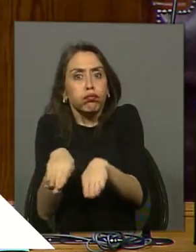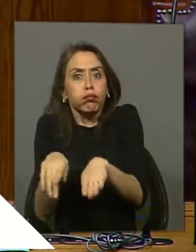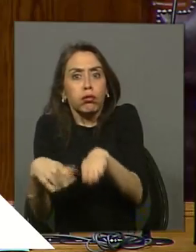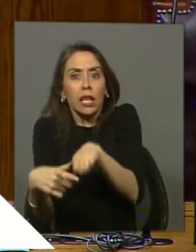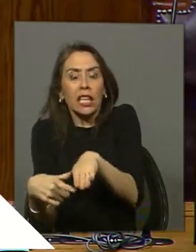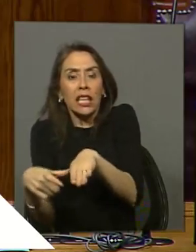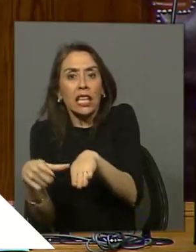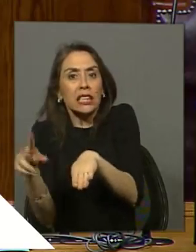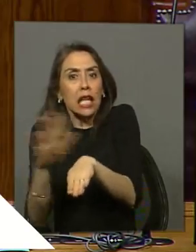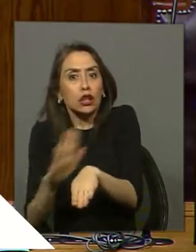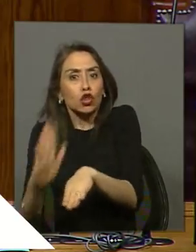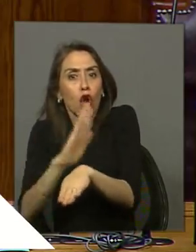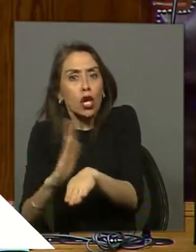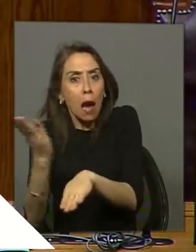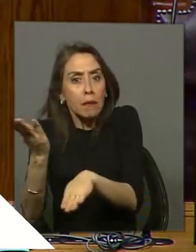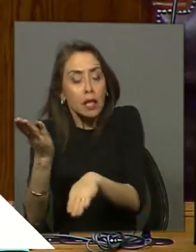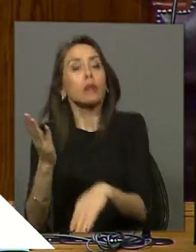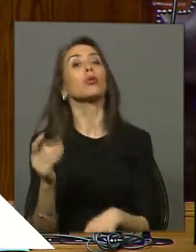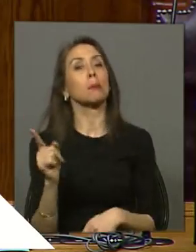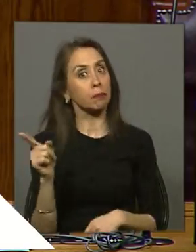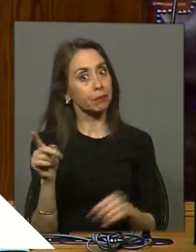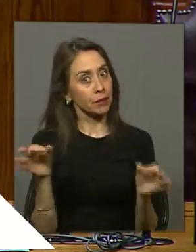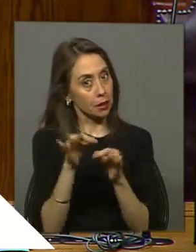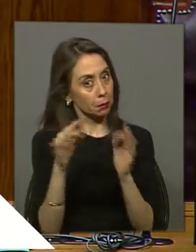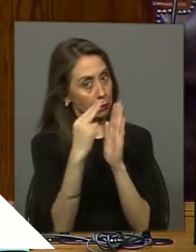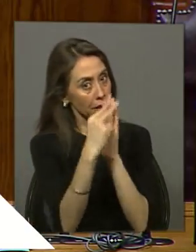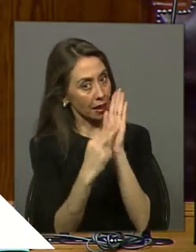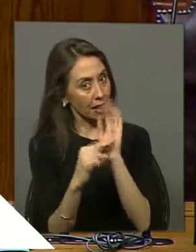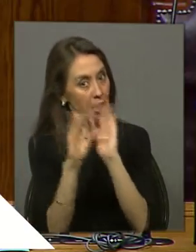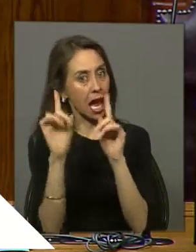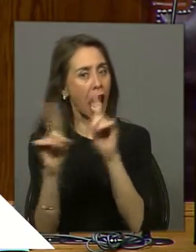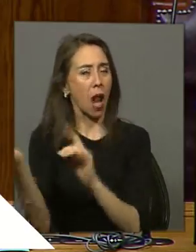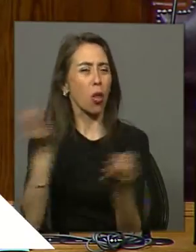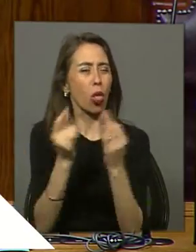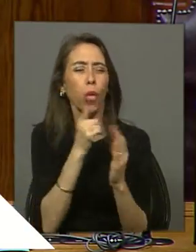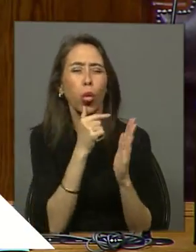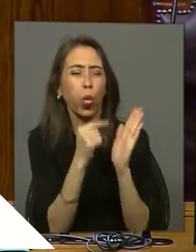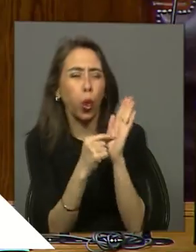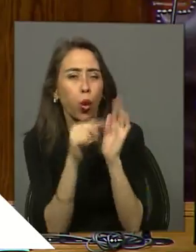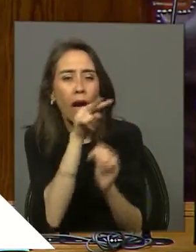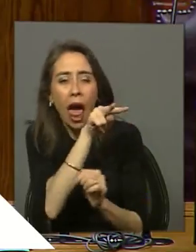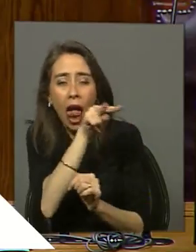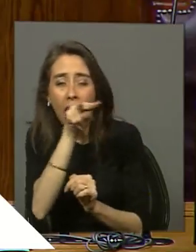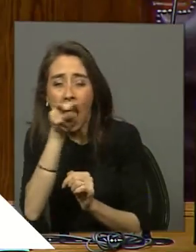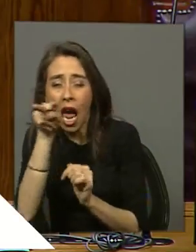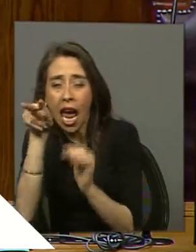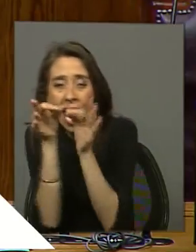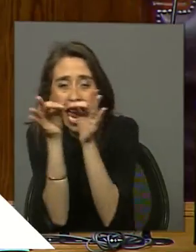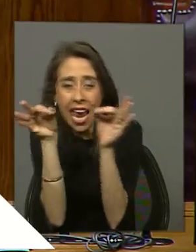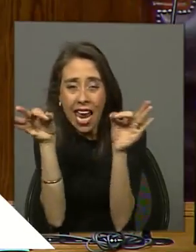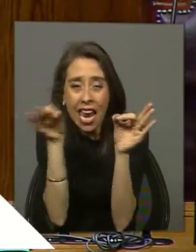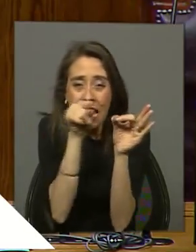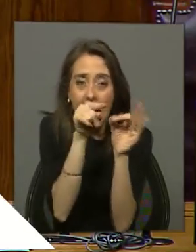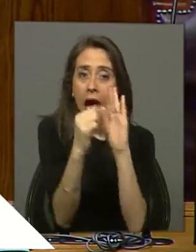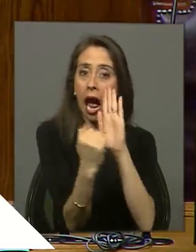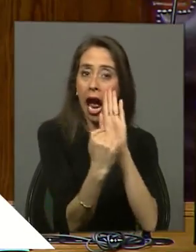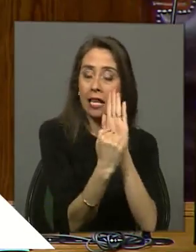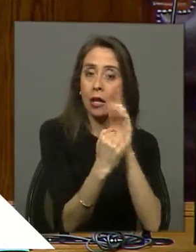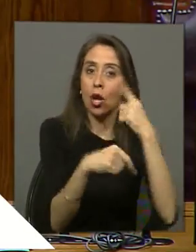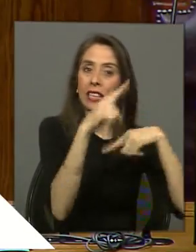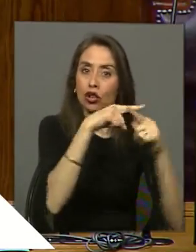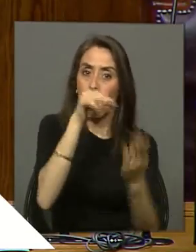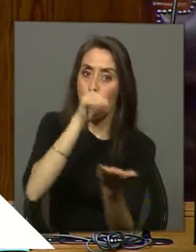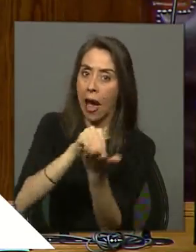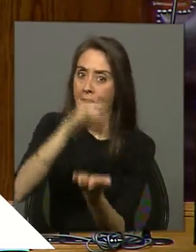lectura adecuada, y quiero clarificar este punto porque se plantearon algunas dudas respecto a esto, la lectura adecuada de este artículo, de acuerdo a la historia